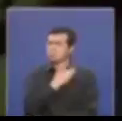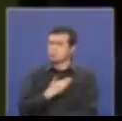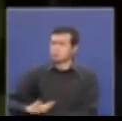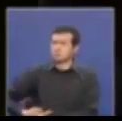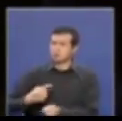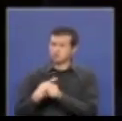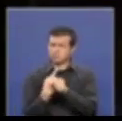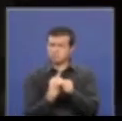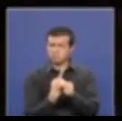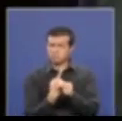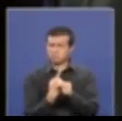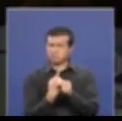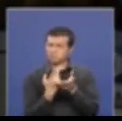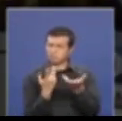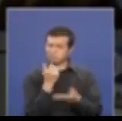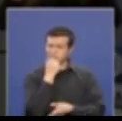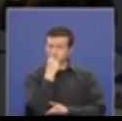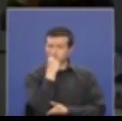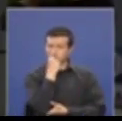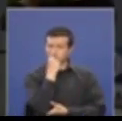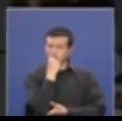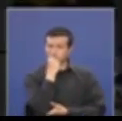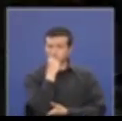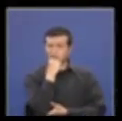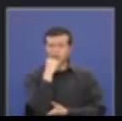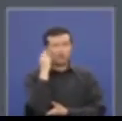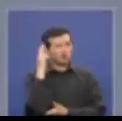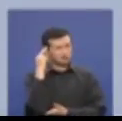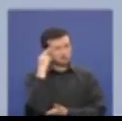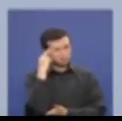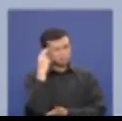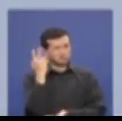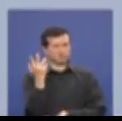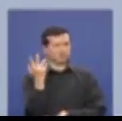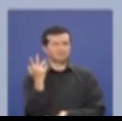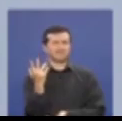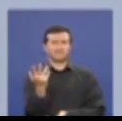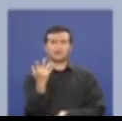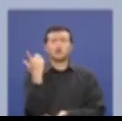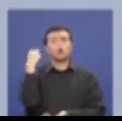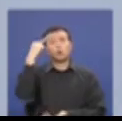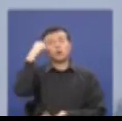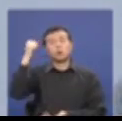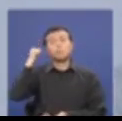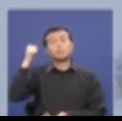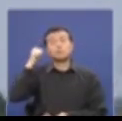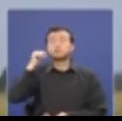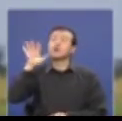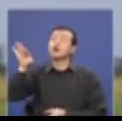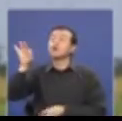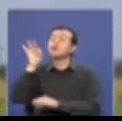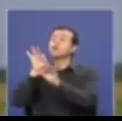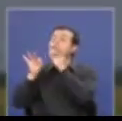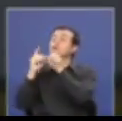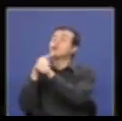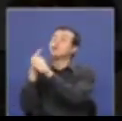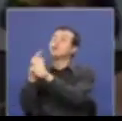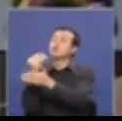presidente. ¿Resiste eso? ¿Algo de lógica? Dijeron que el gobierno fue el que eligió esos